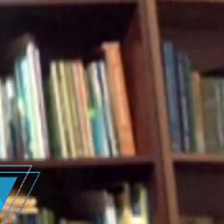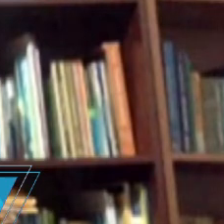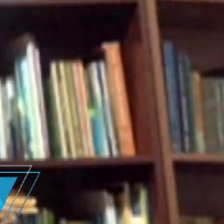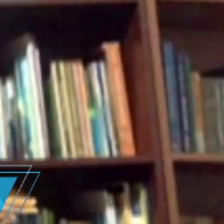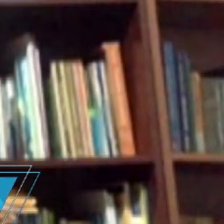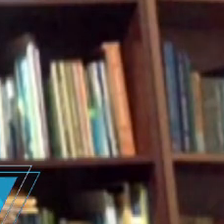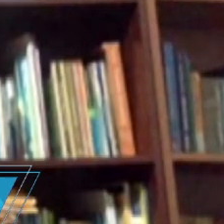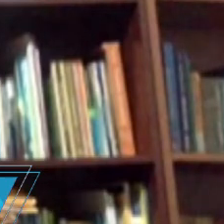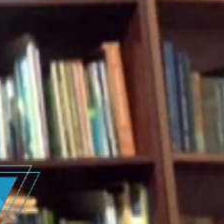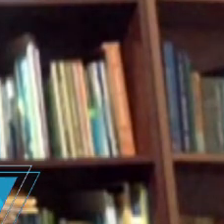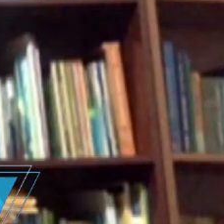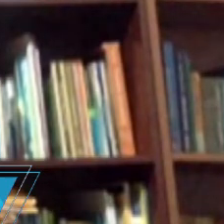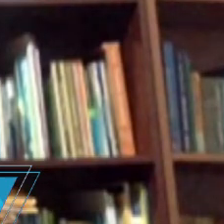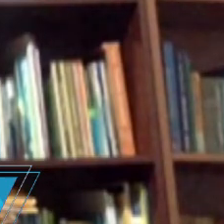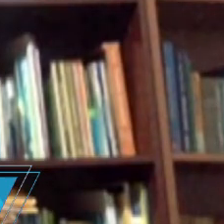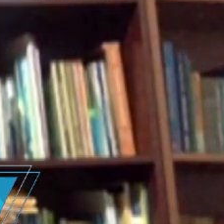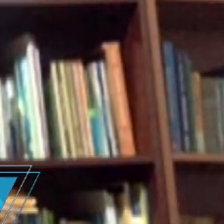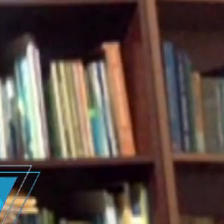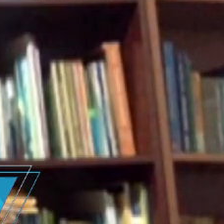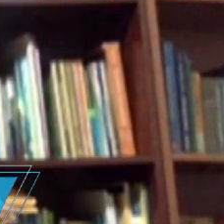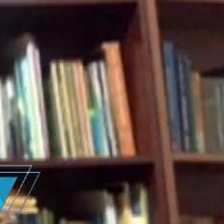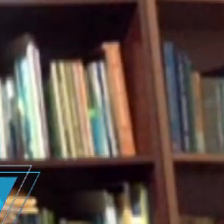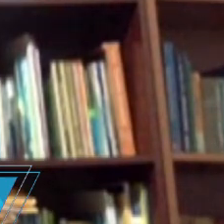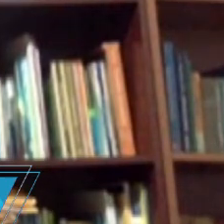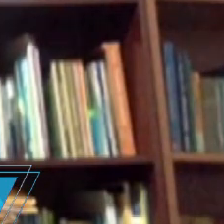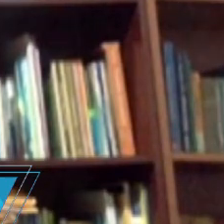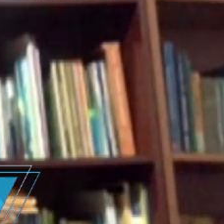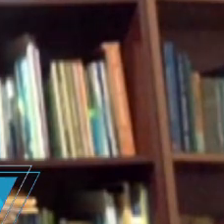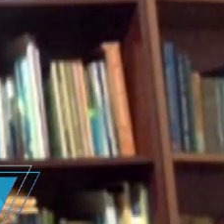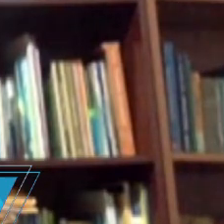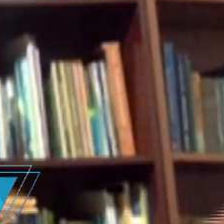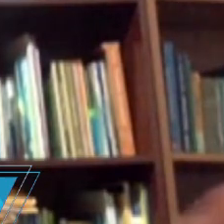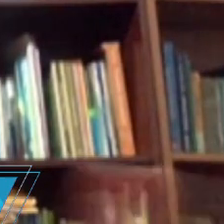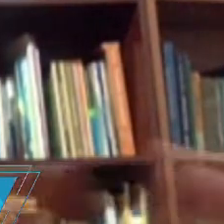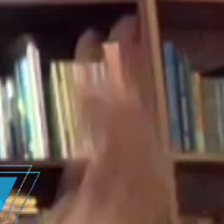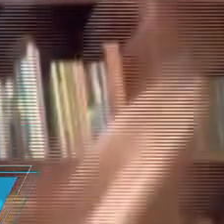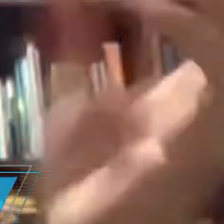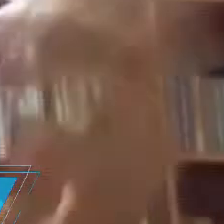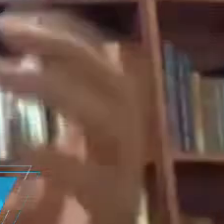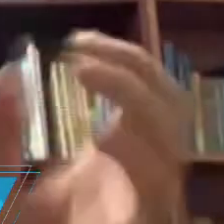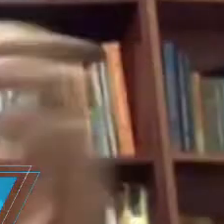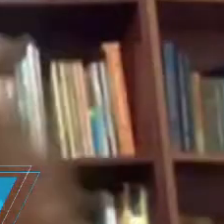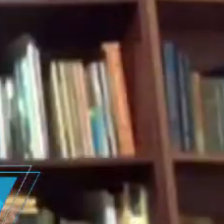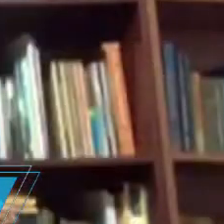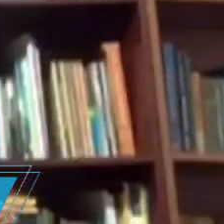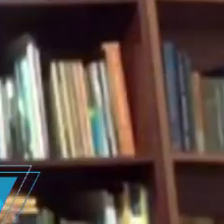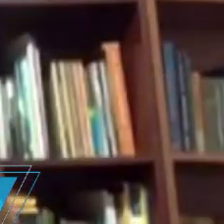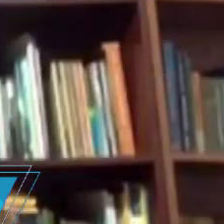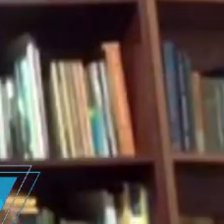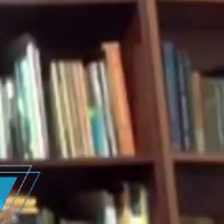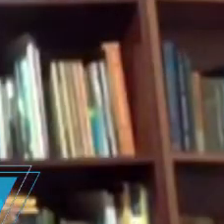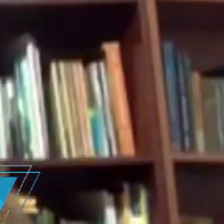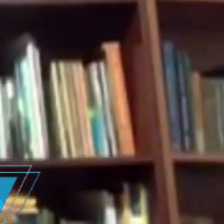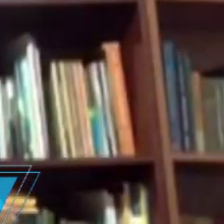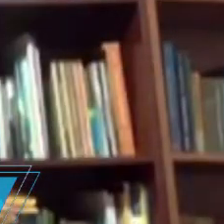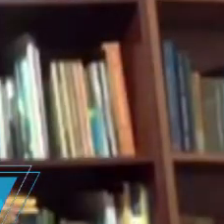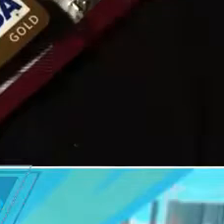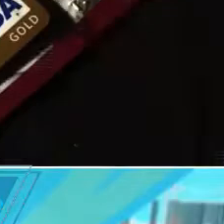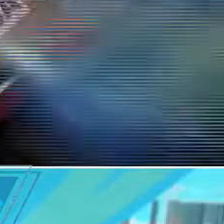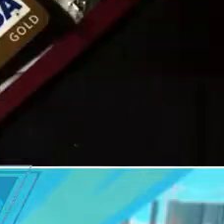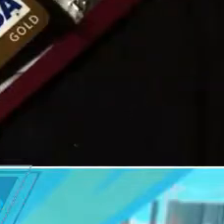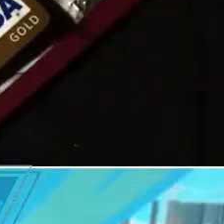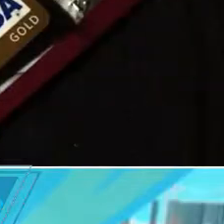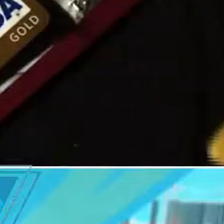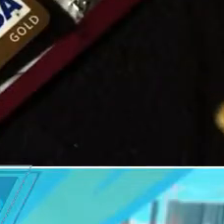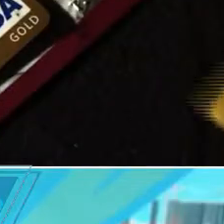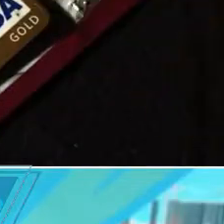porque recordemos que a mayor cantidad de impuesto, lo que hace el ciudadano, porque el ciudadano empieza a darse cuenta